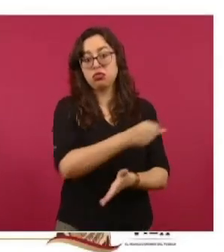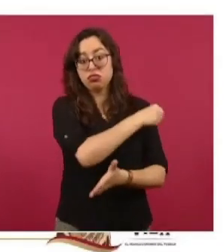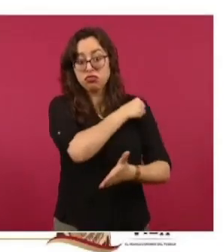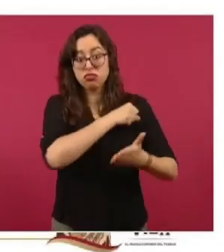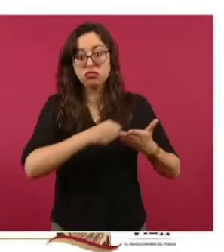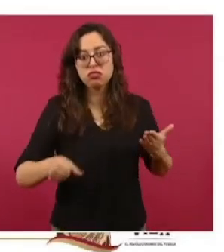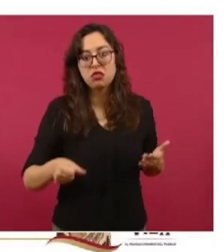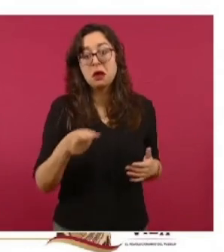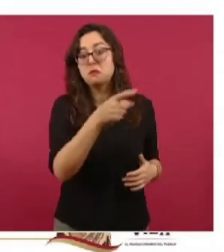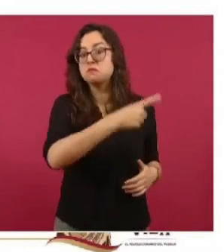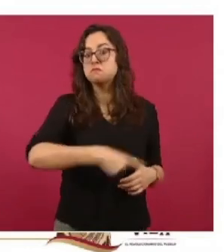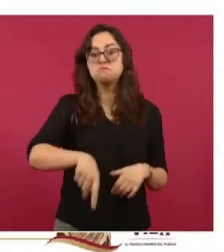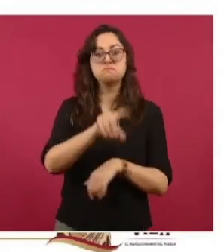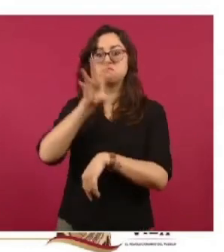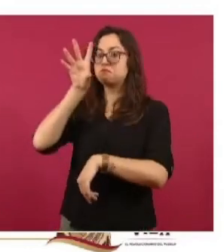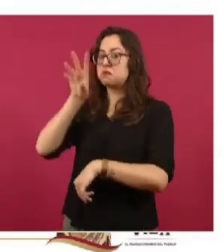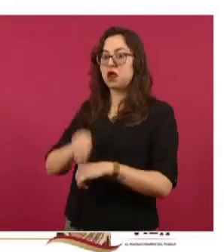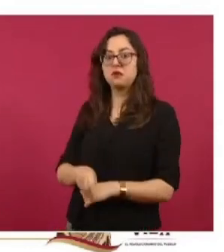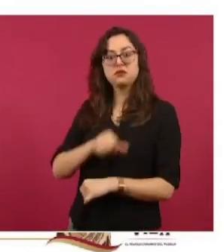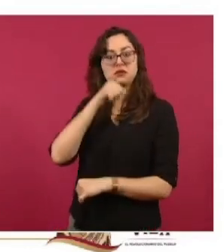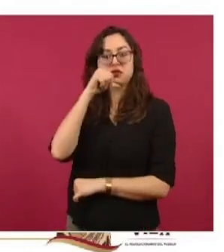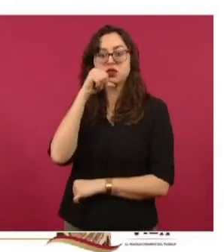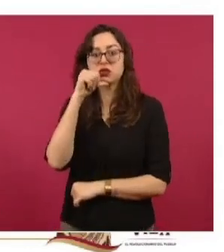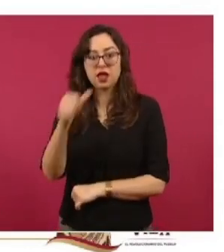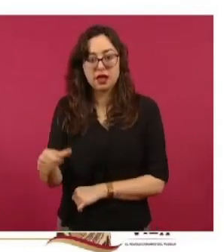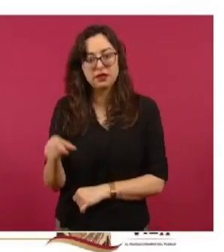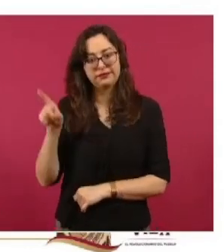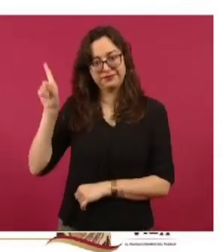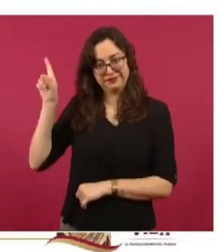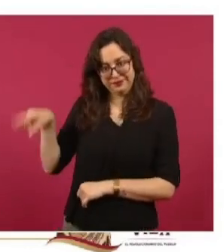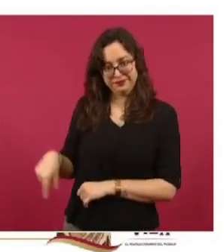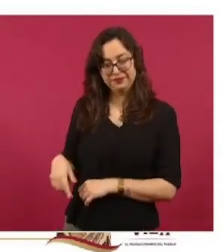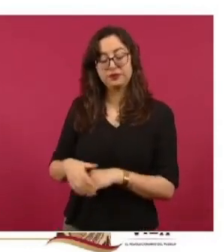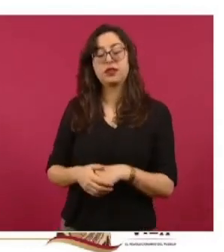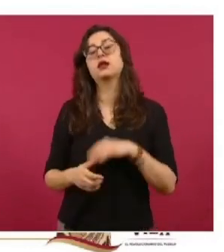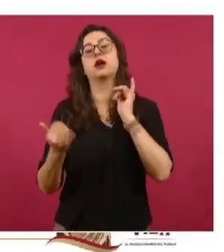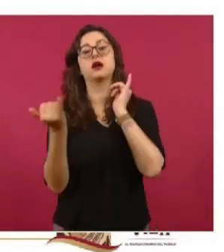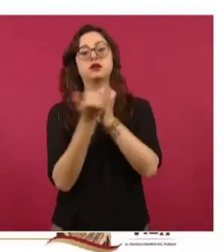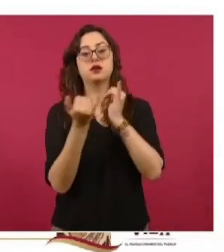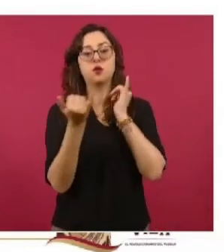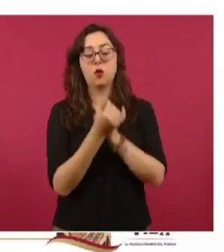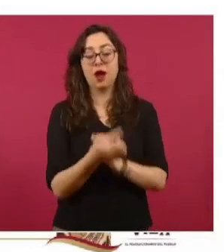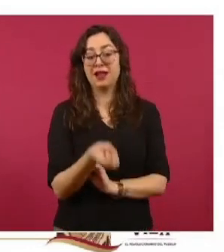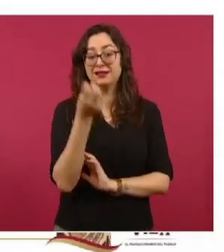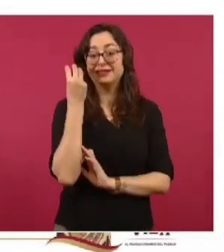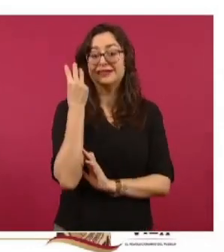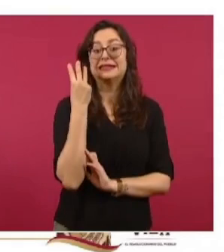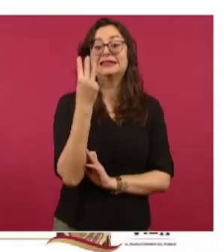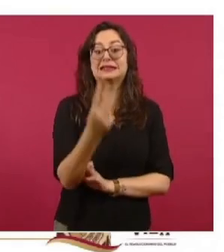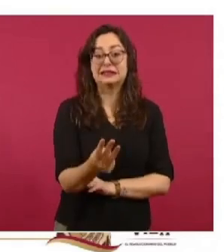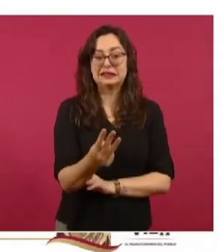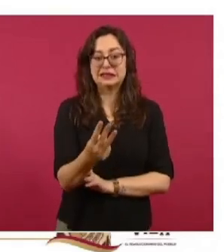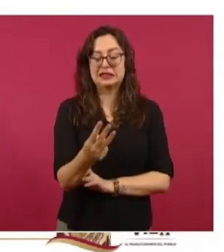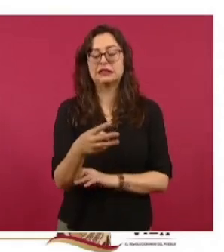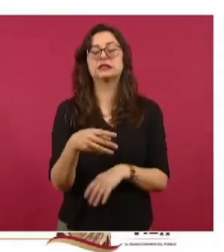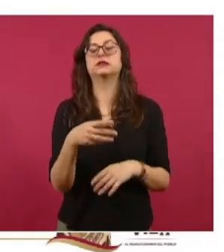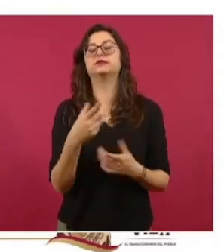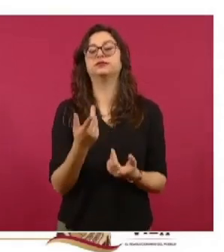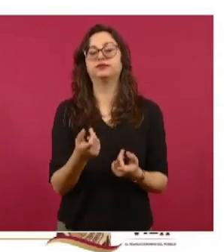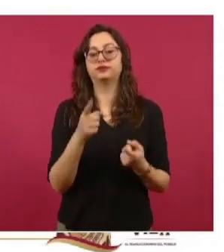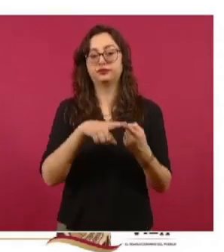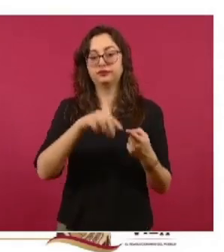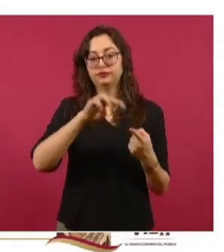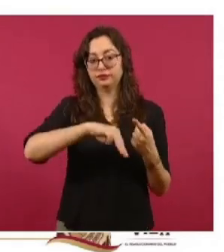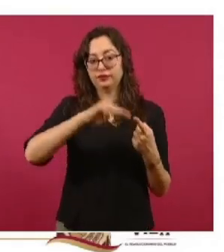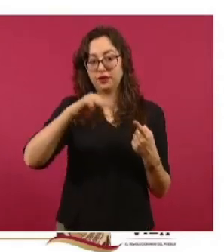otra en Miguel Alemán, Tamaulipas, y tres gasolineras que no se dejaron verificar, dos en Zaguayo,